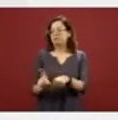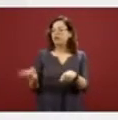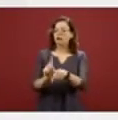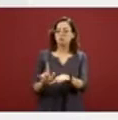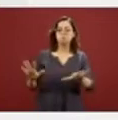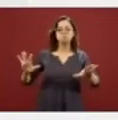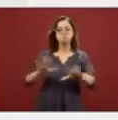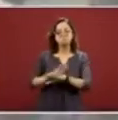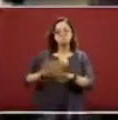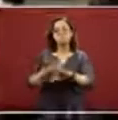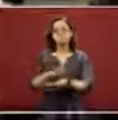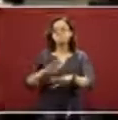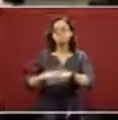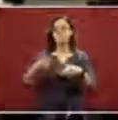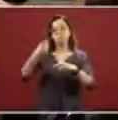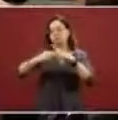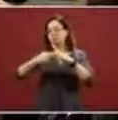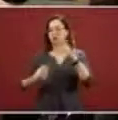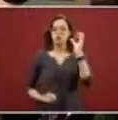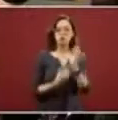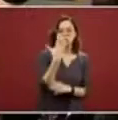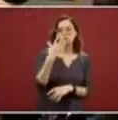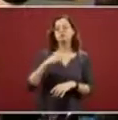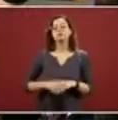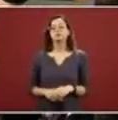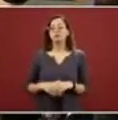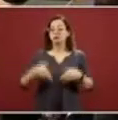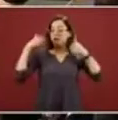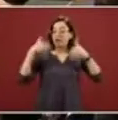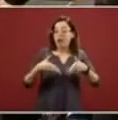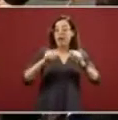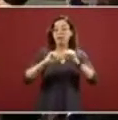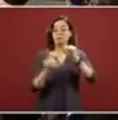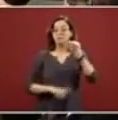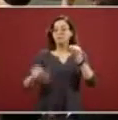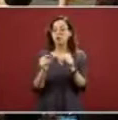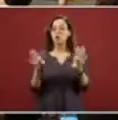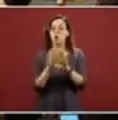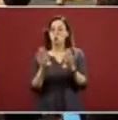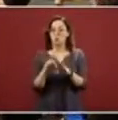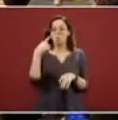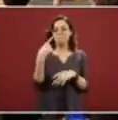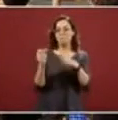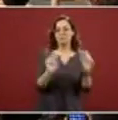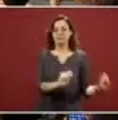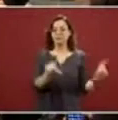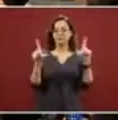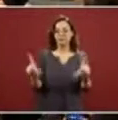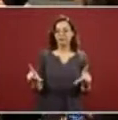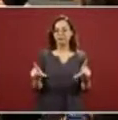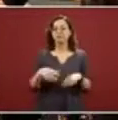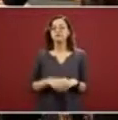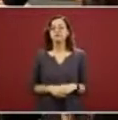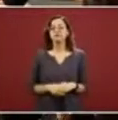de esa manera. ¿Cómo estamos específicamente en México? Si vemos la segunda diapositiva, pueden ver que los